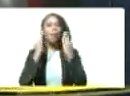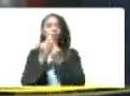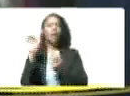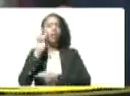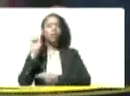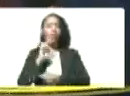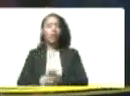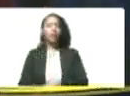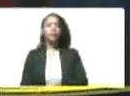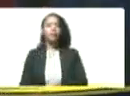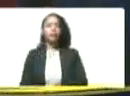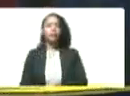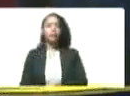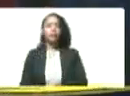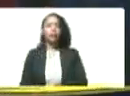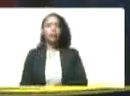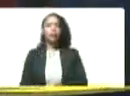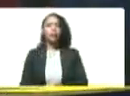venezolana.